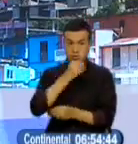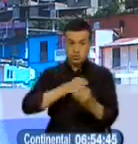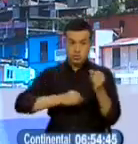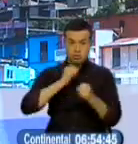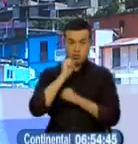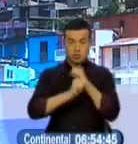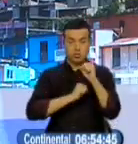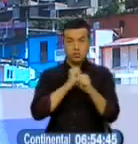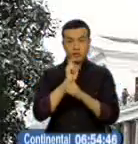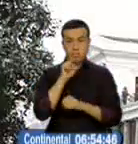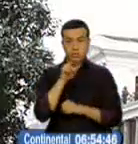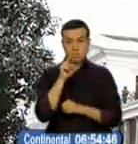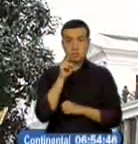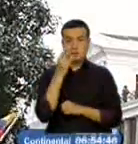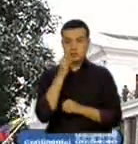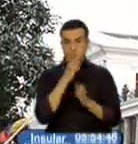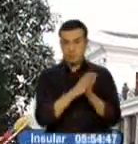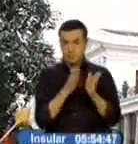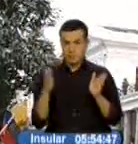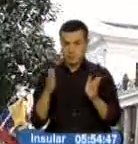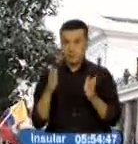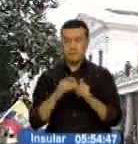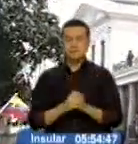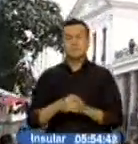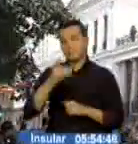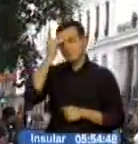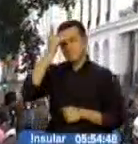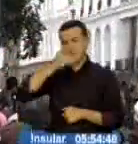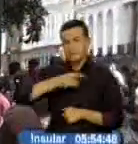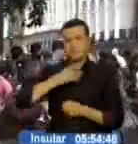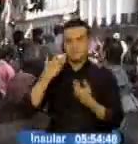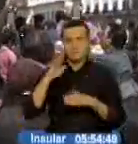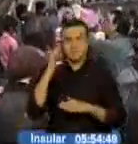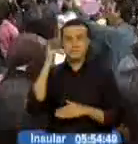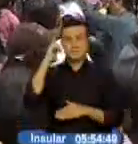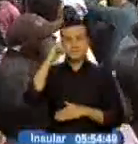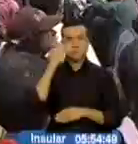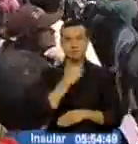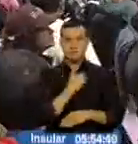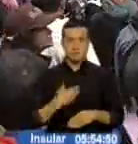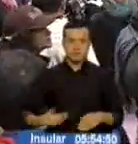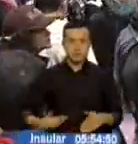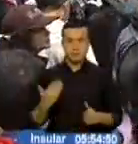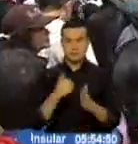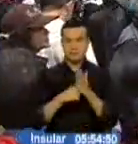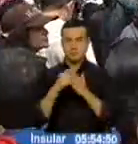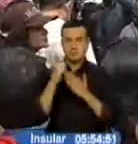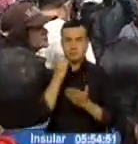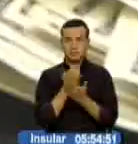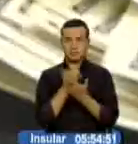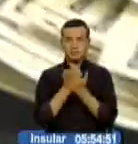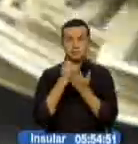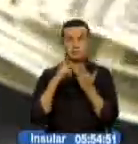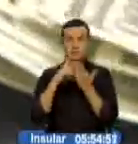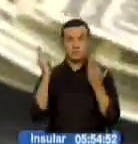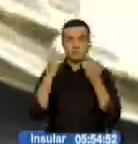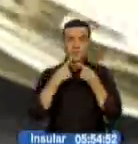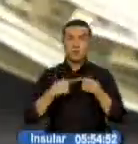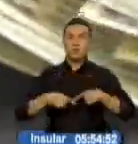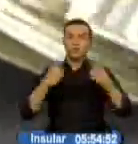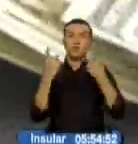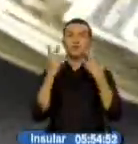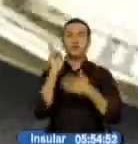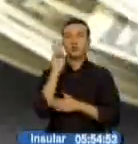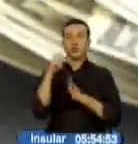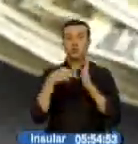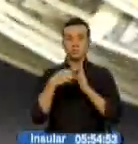año. Como parte de las primeras decisiones adoptadas por el Gobierno Nacional, el Ministerio de Economía y Finanzas hizo público la colocación de